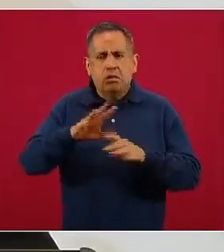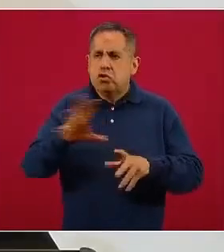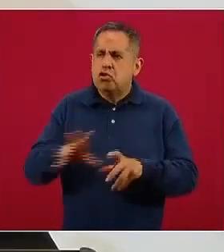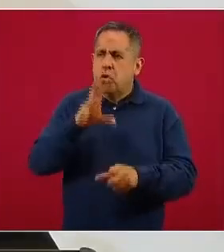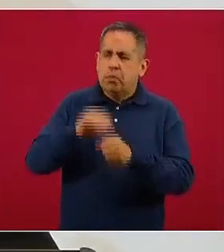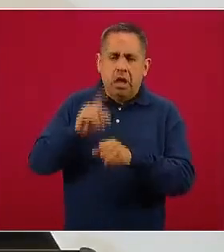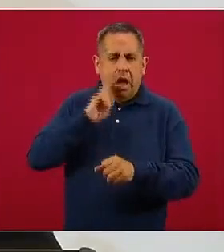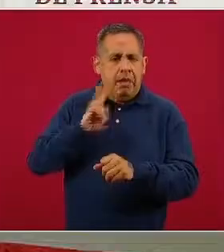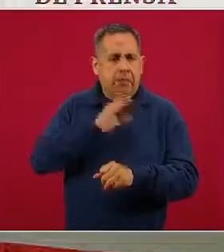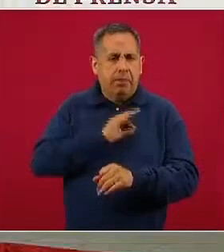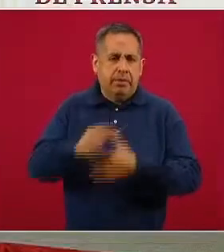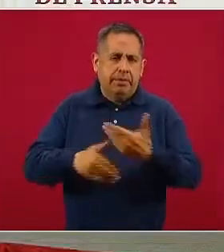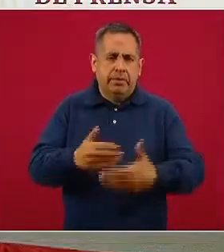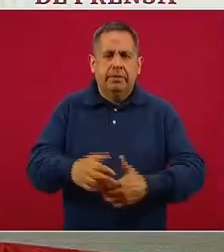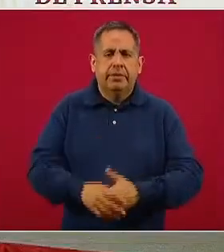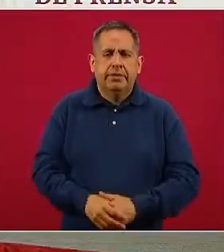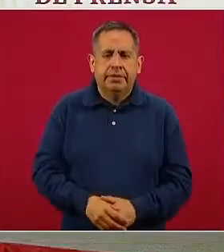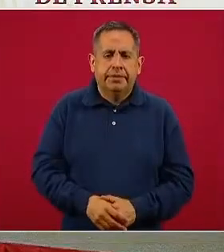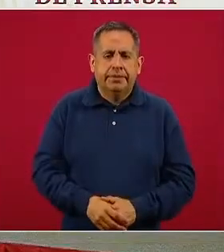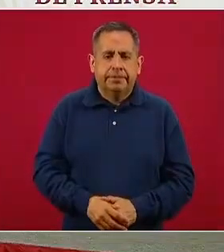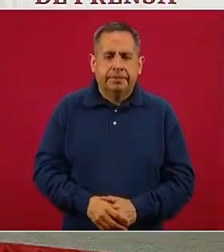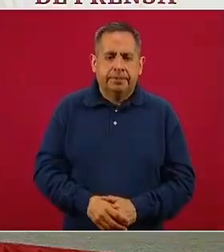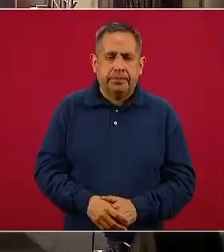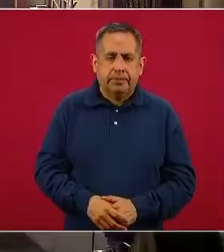la totalidad.